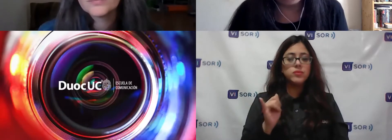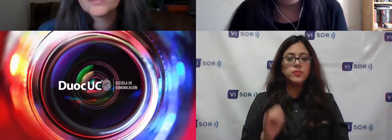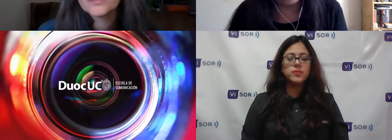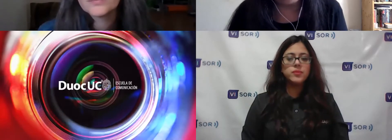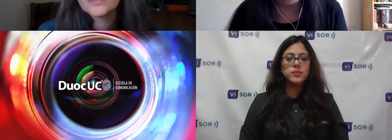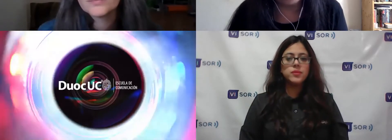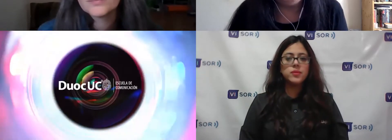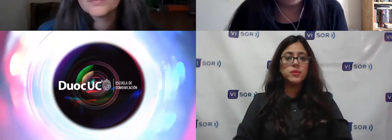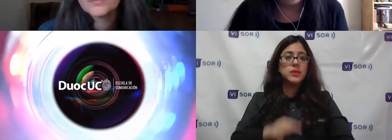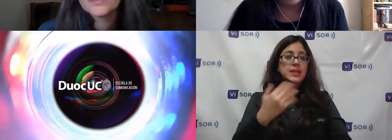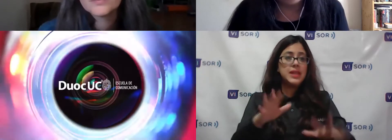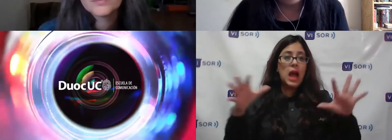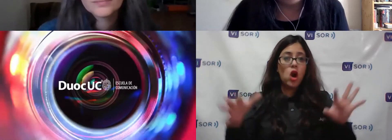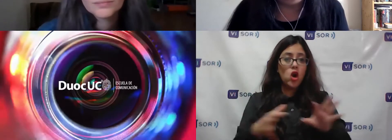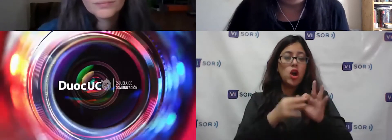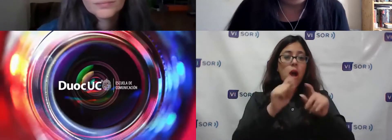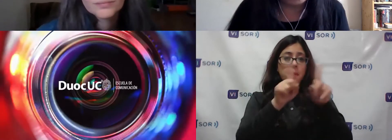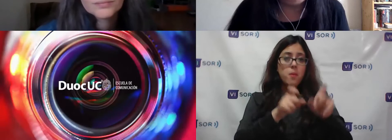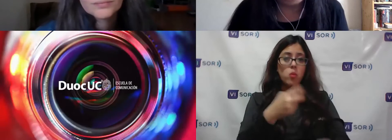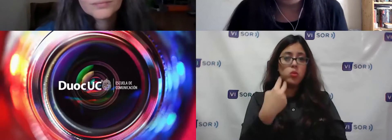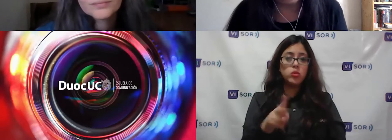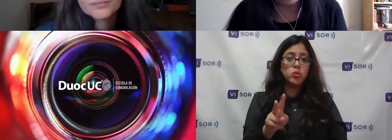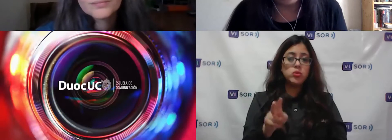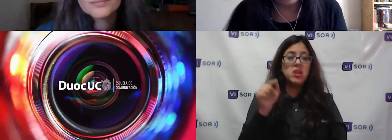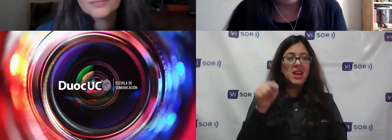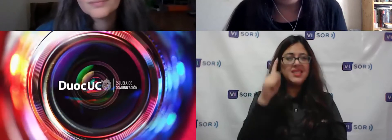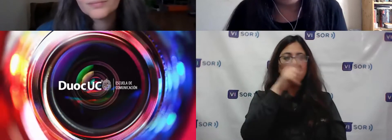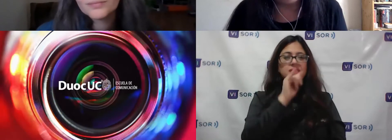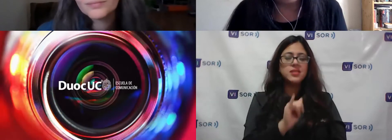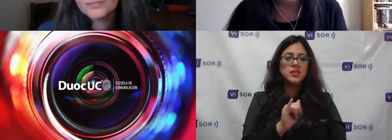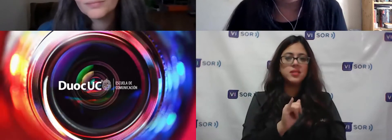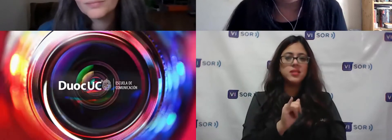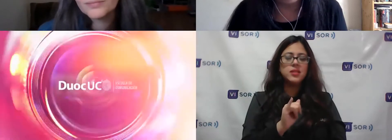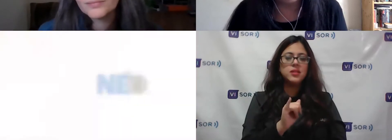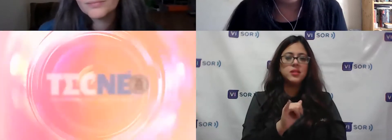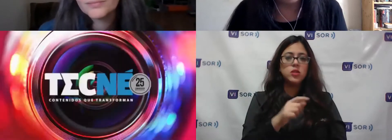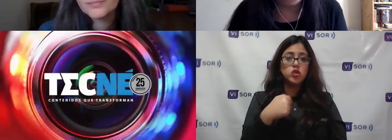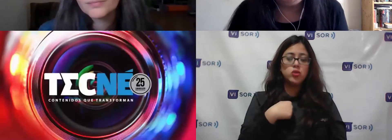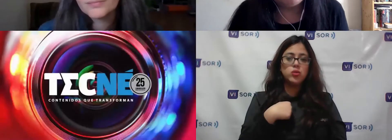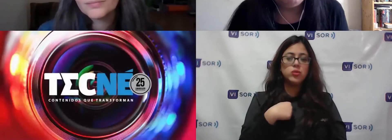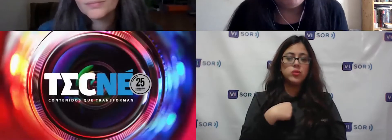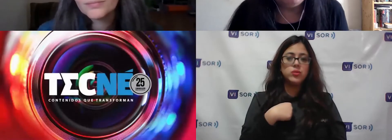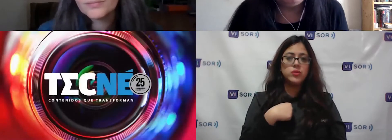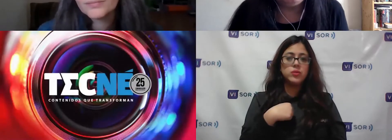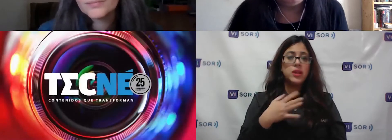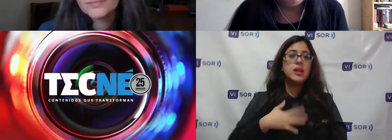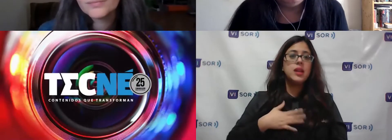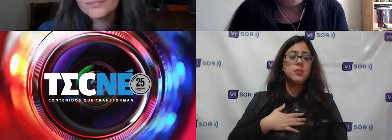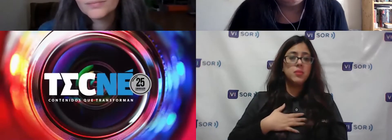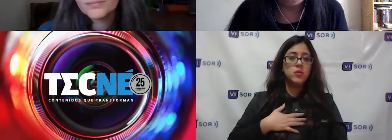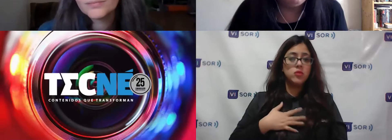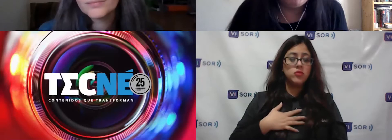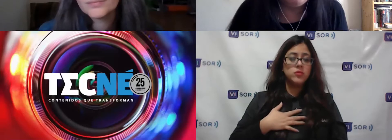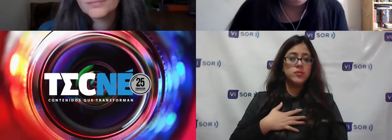ya conectando la tu pregunta es lo complejo no si yo bueno yo mi personaje un poquito soy